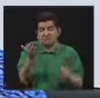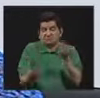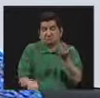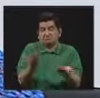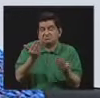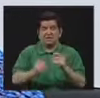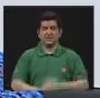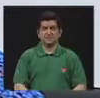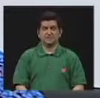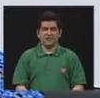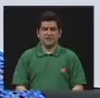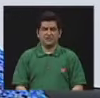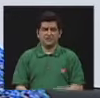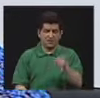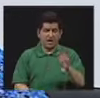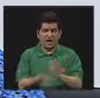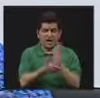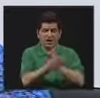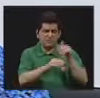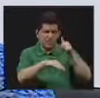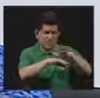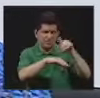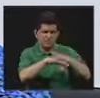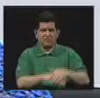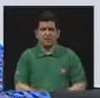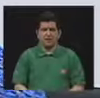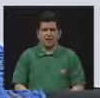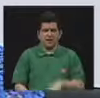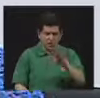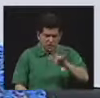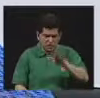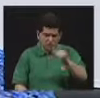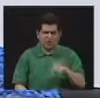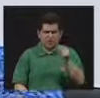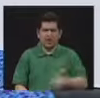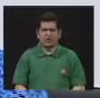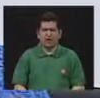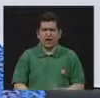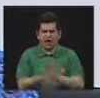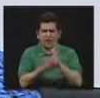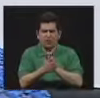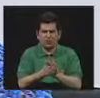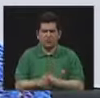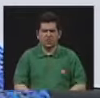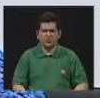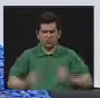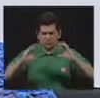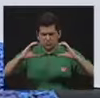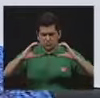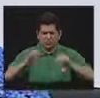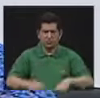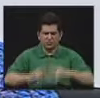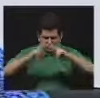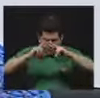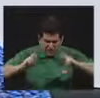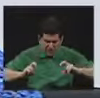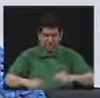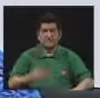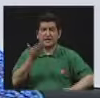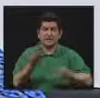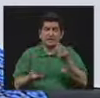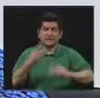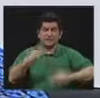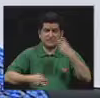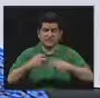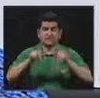empresa pequeña, que tal vez mandan todos los papeles donde el contador es ir y agarrar los ampos y revisar y buscar las facturas, puede